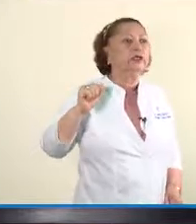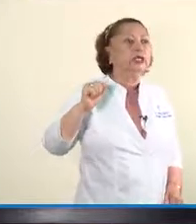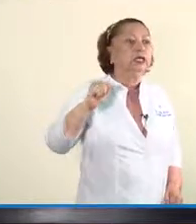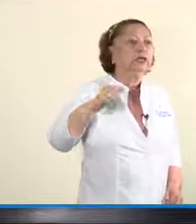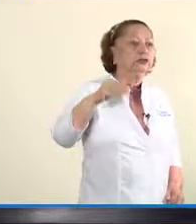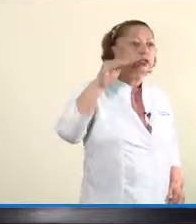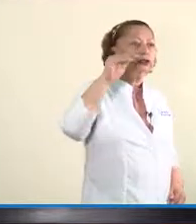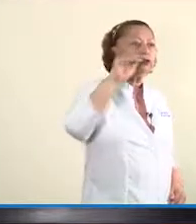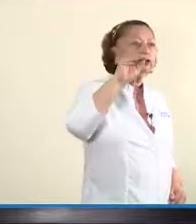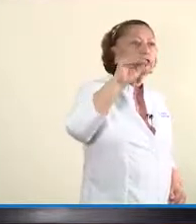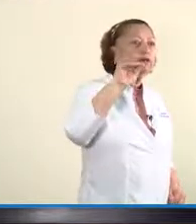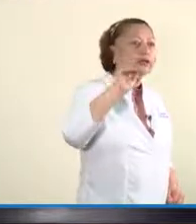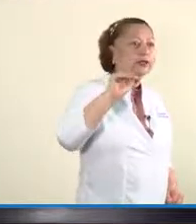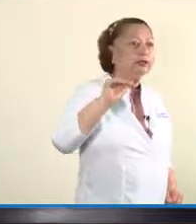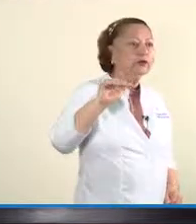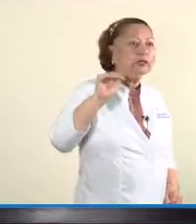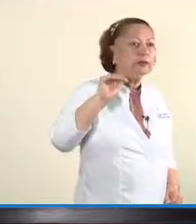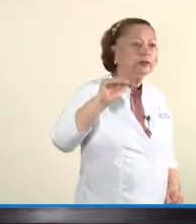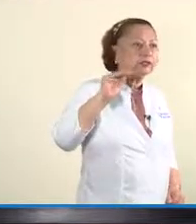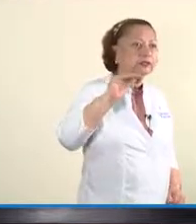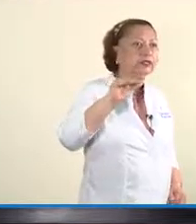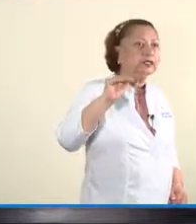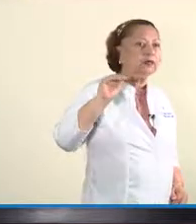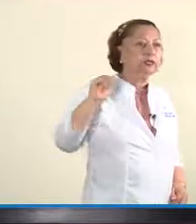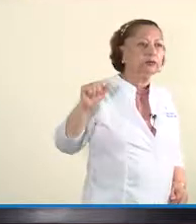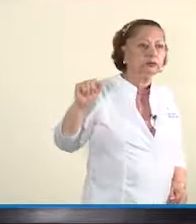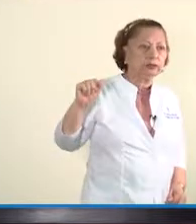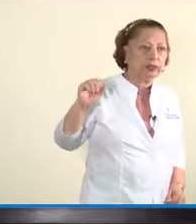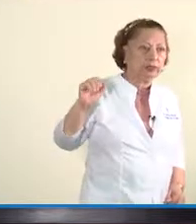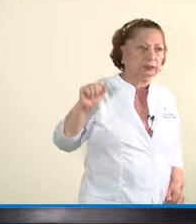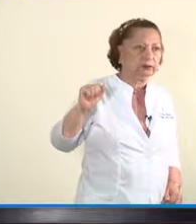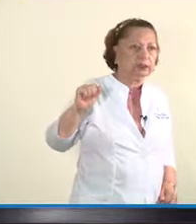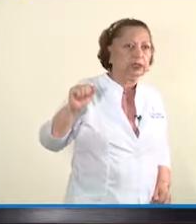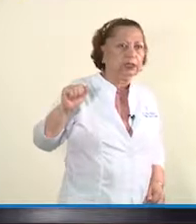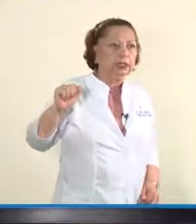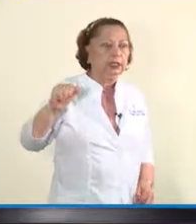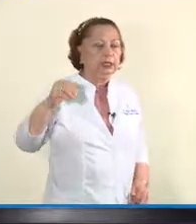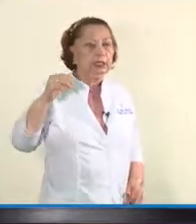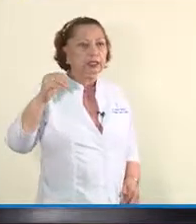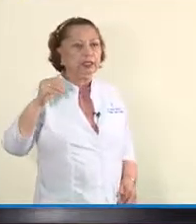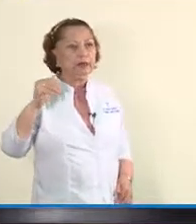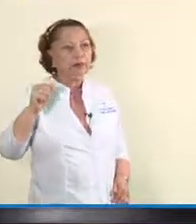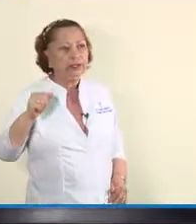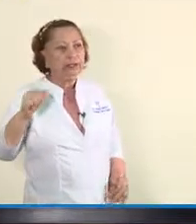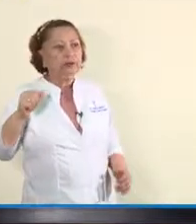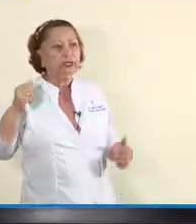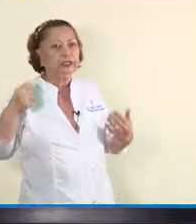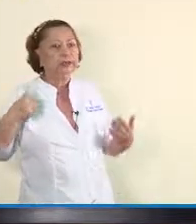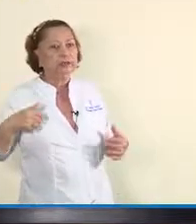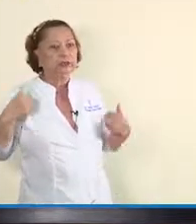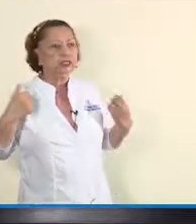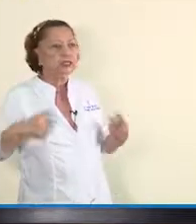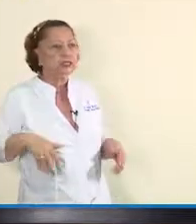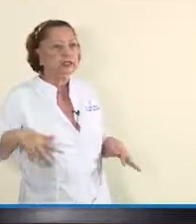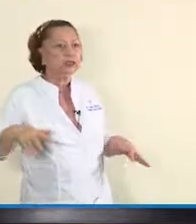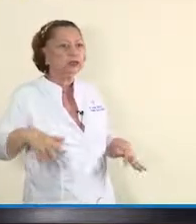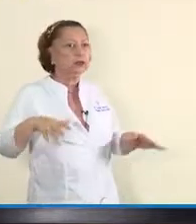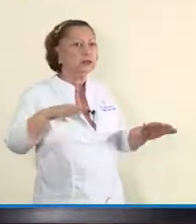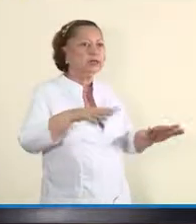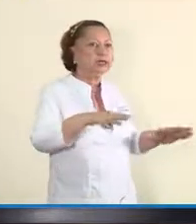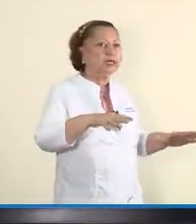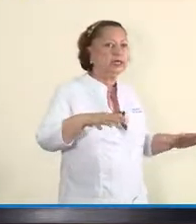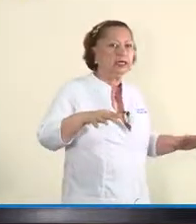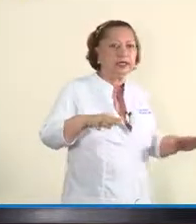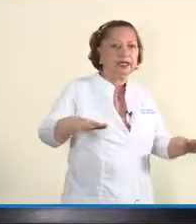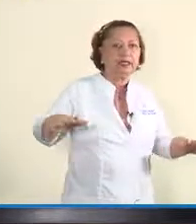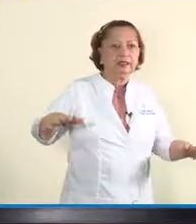humano. Entonces nosotros ahora vemos que esta persona está hablando sola. Estamos viendo que esta persona se quita su